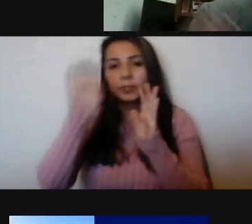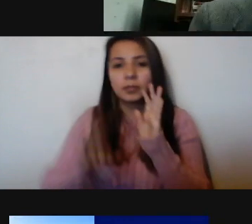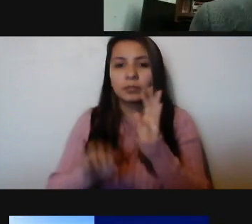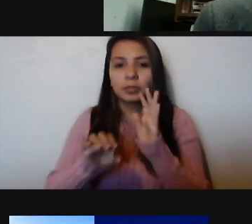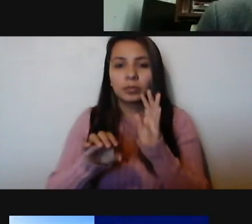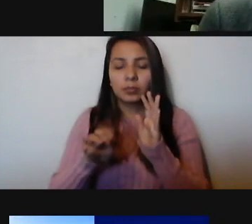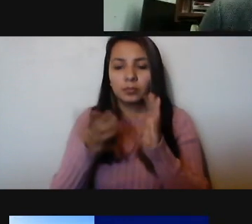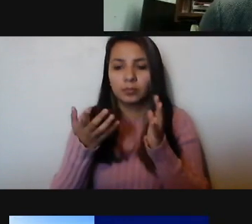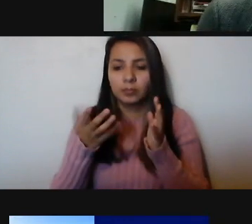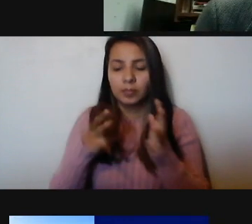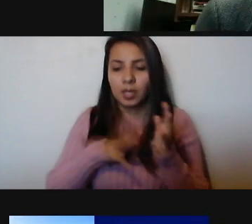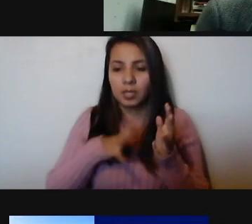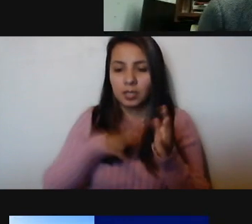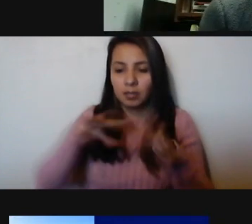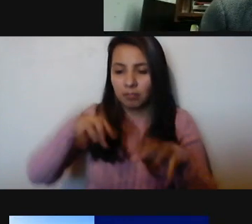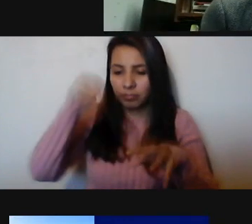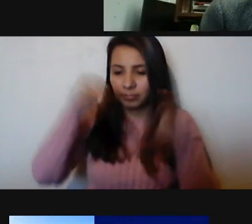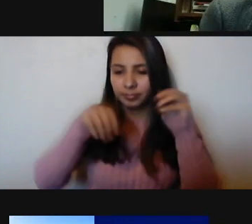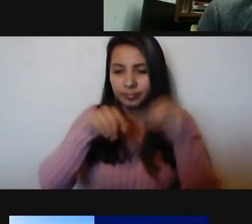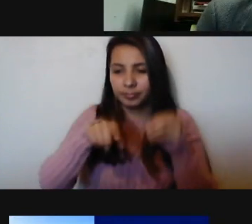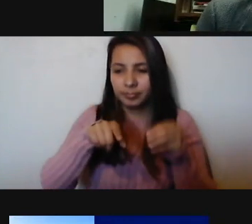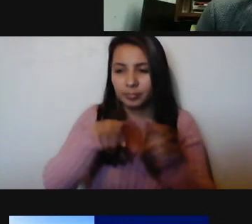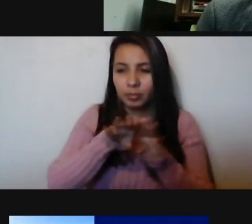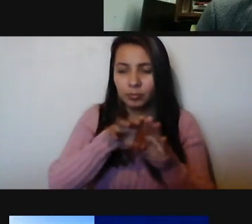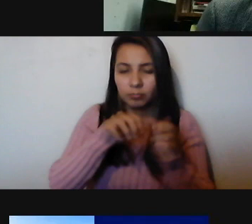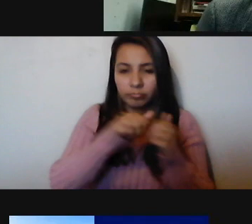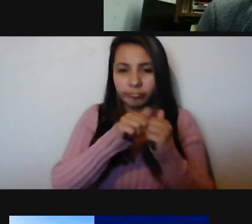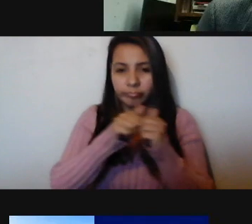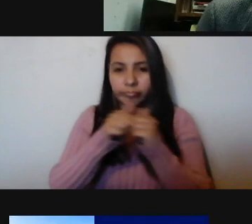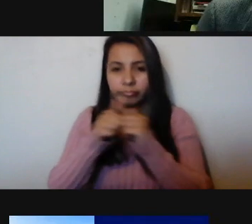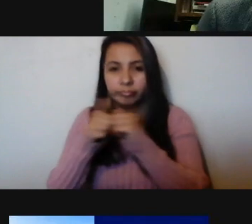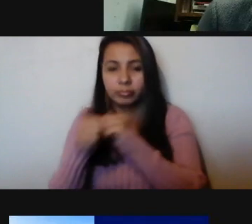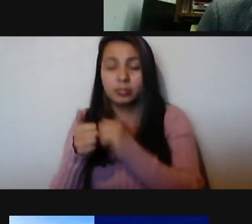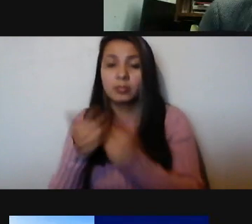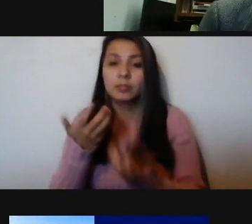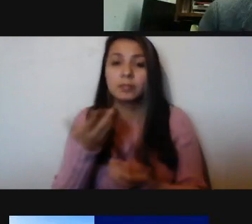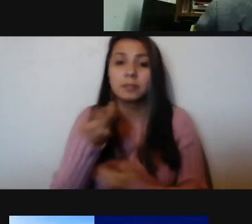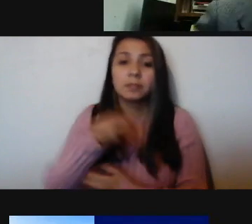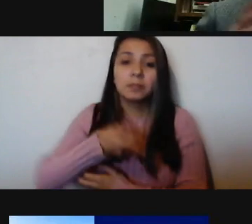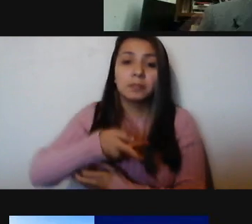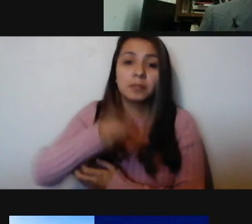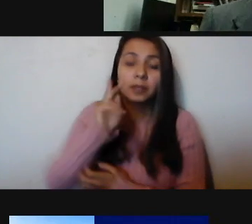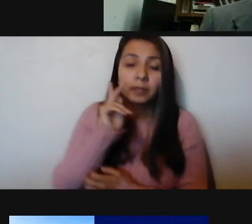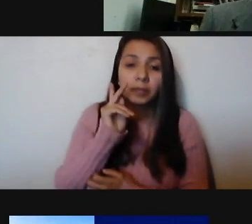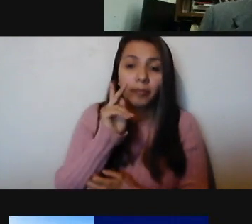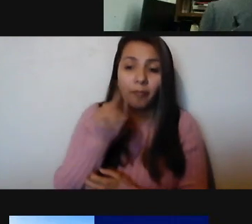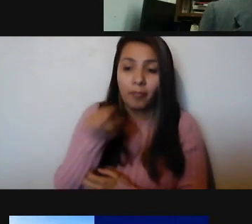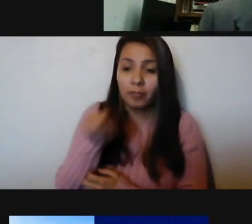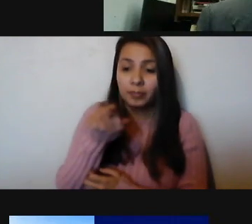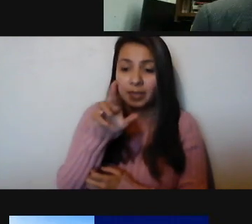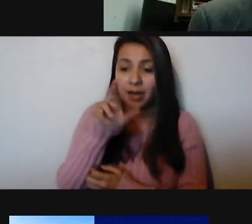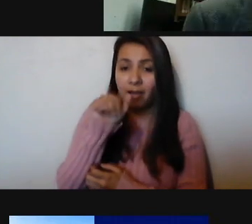Y con otras cosas, como por ejemplo la formación de inclusiones fluidas en los cristalitos orgánicos.